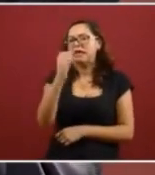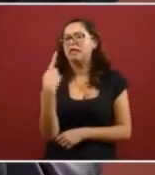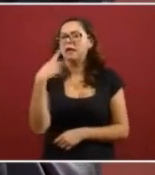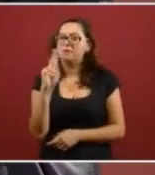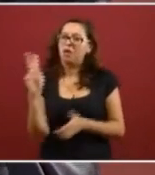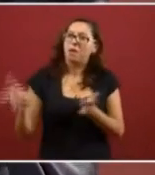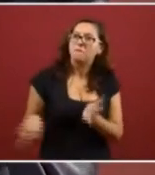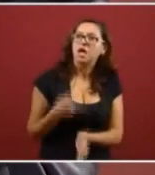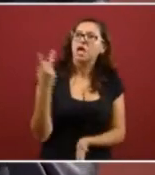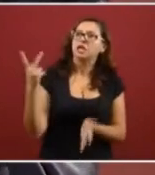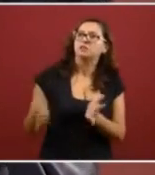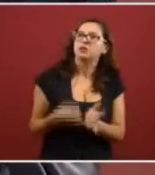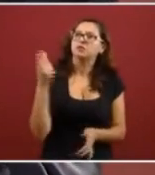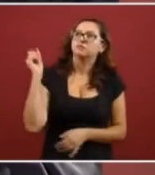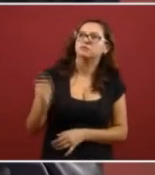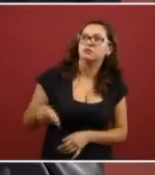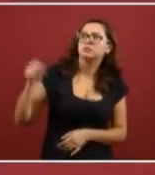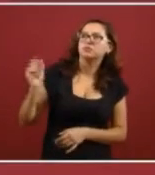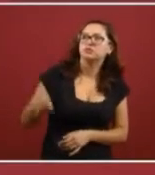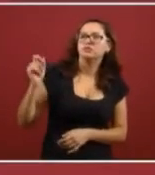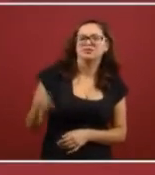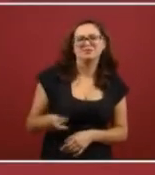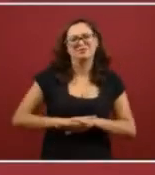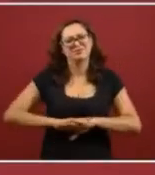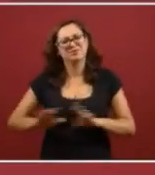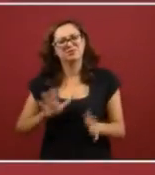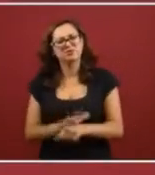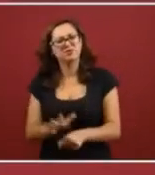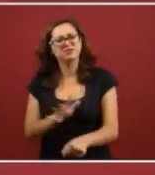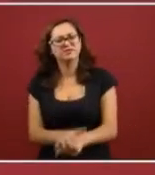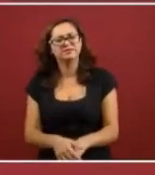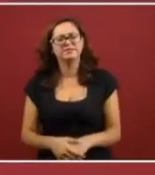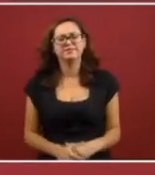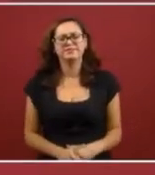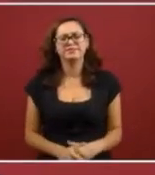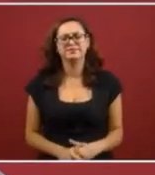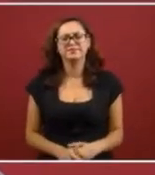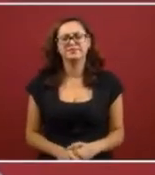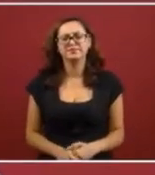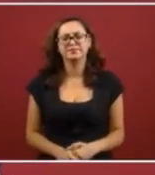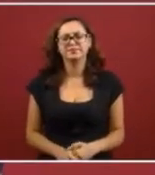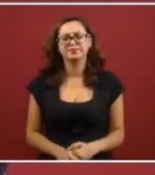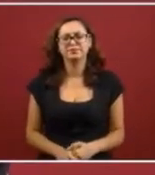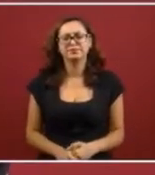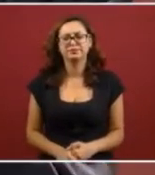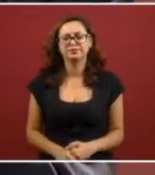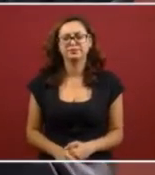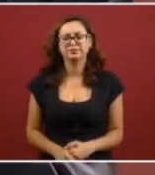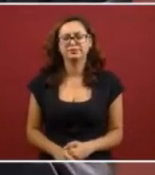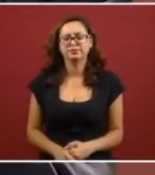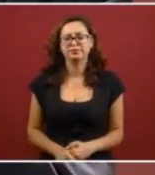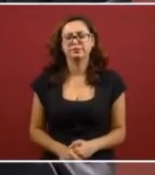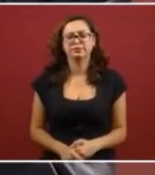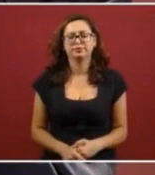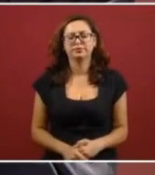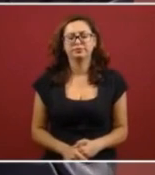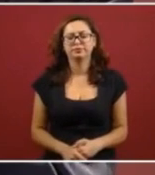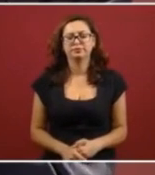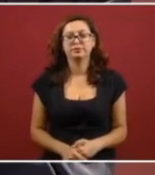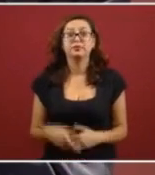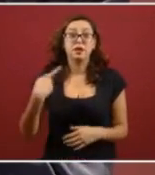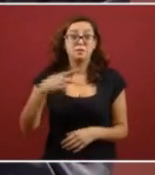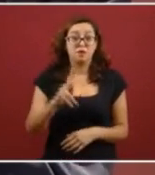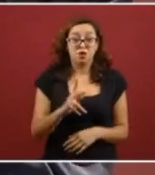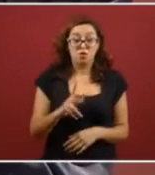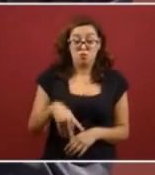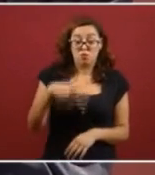untrue. But this is tanto. Not a lie, but I don't want to keep repeating pero myself. El peso, the weight nuestra